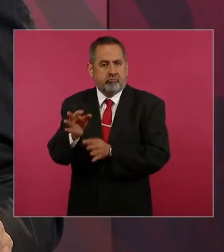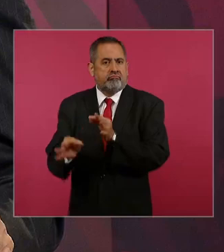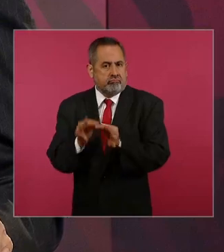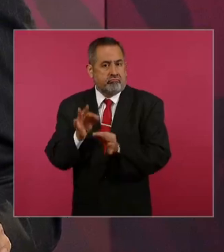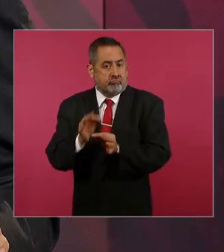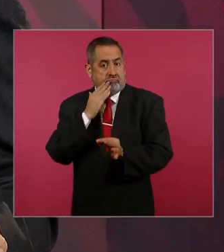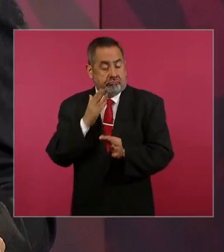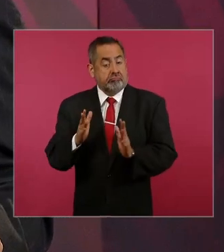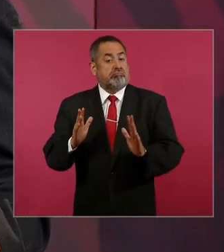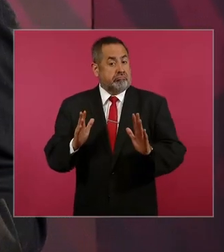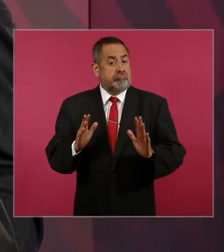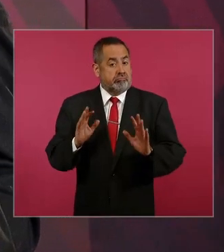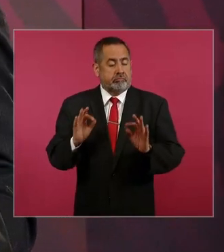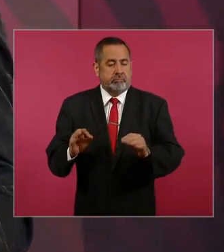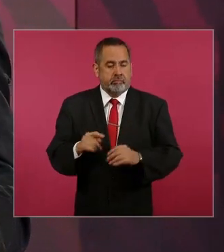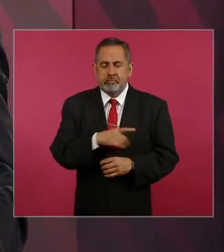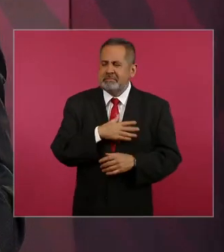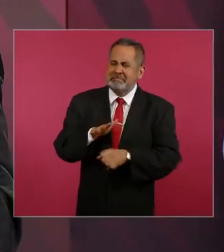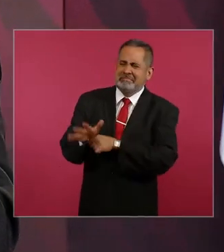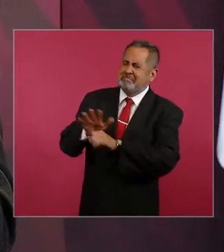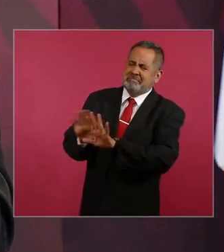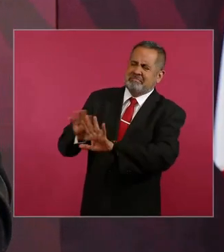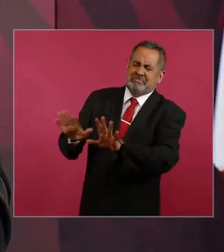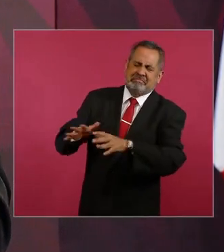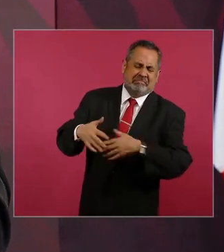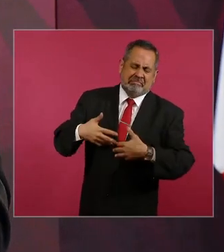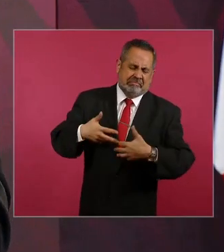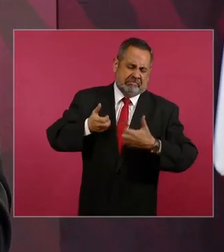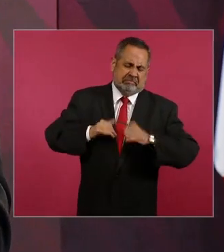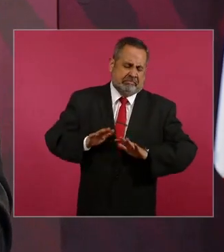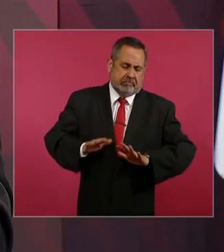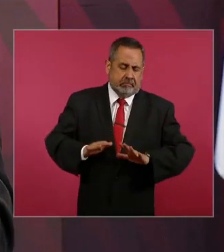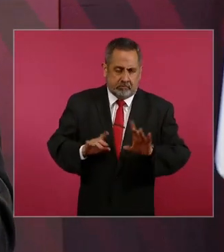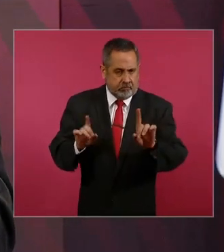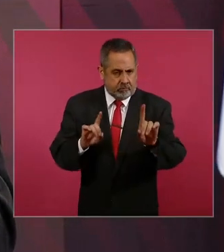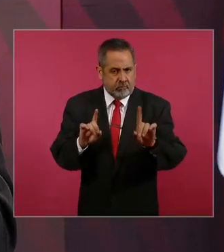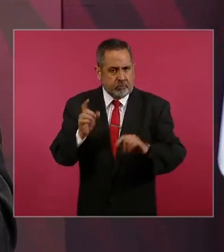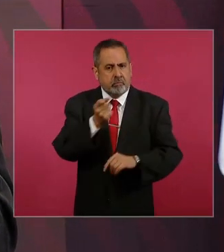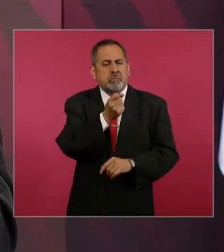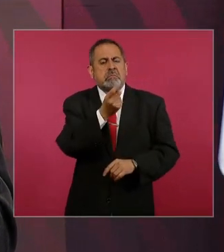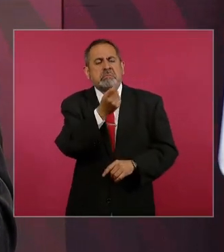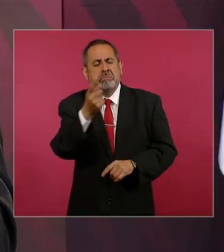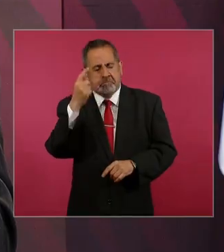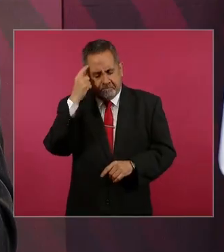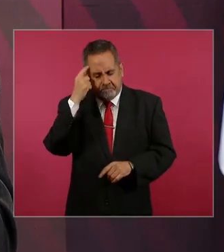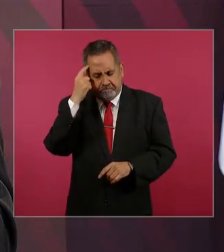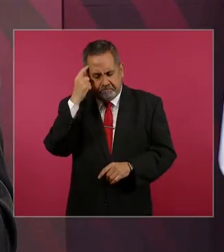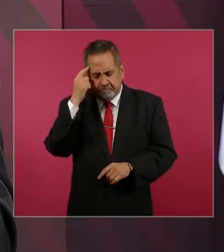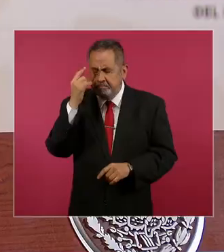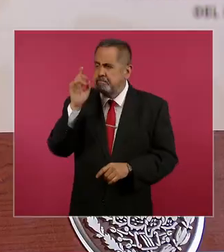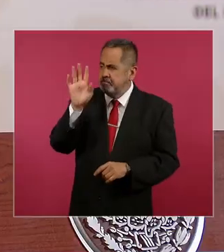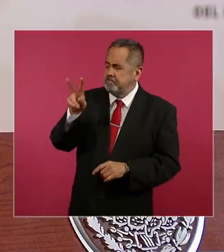no cae en autocomplacencia y es capaz de decir estaba yo equivocado